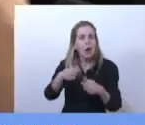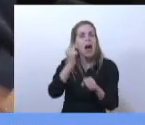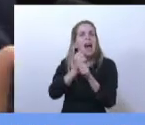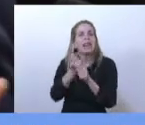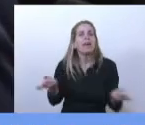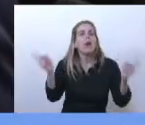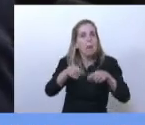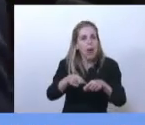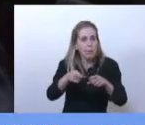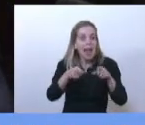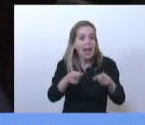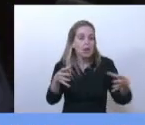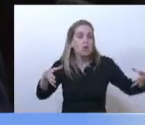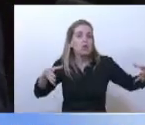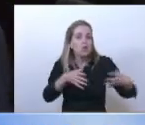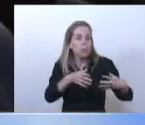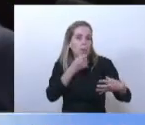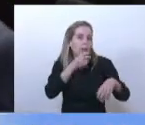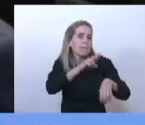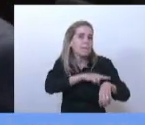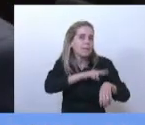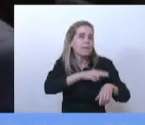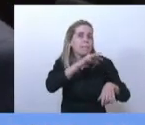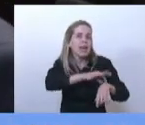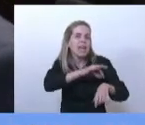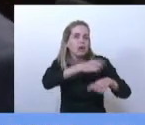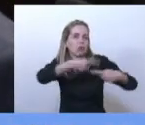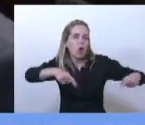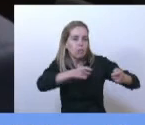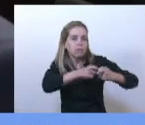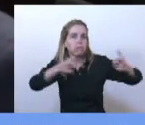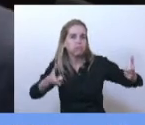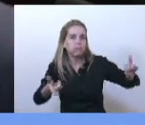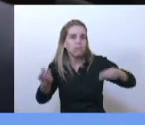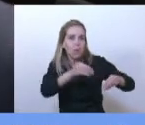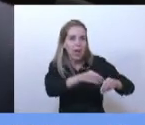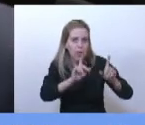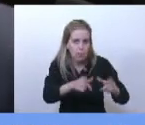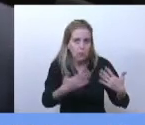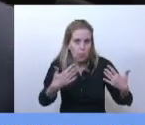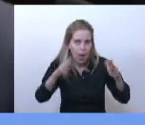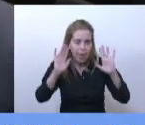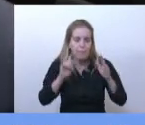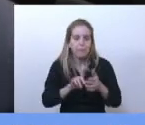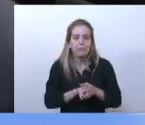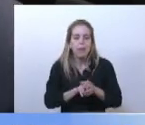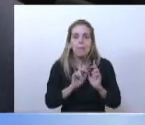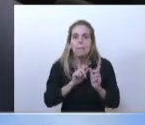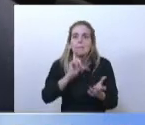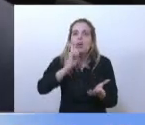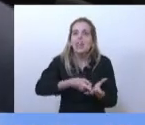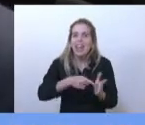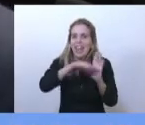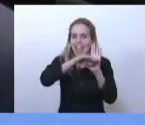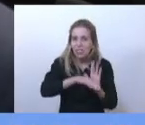para tener más personal para atender que establece un régimen de certificación de